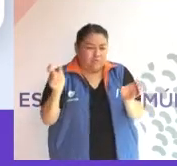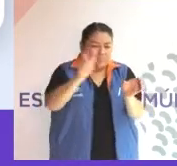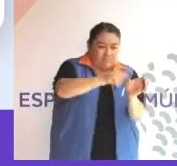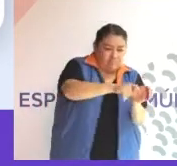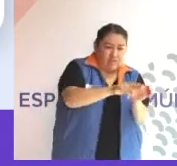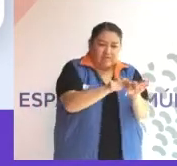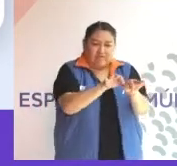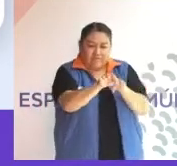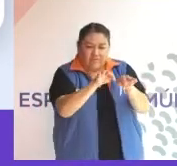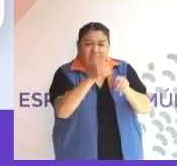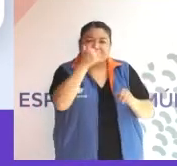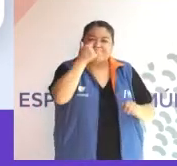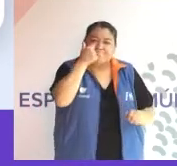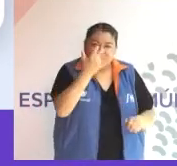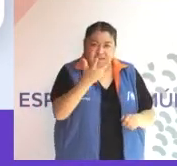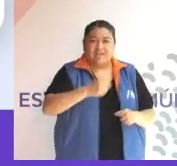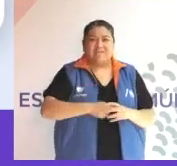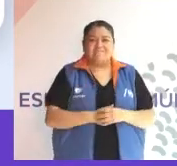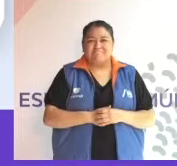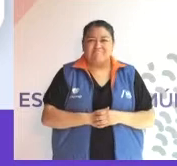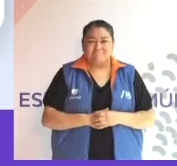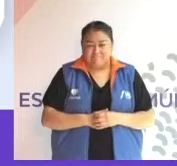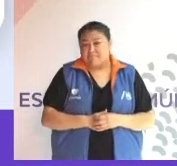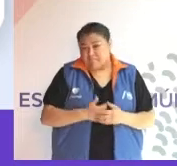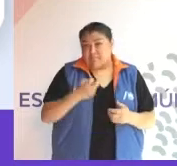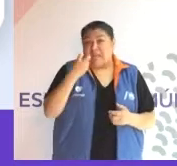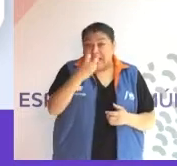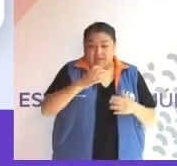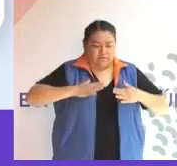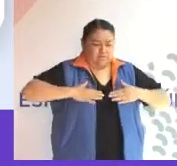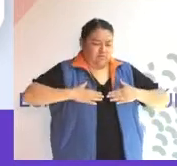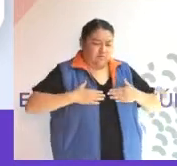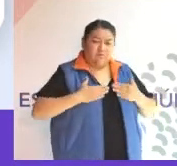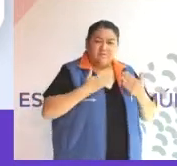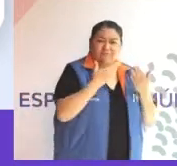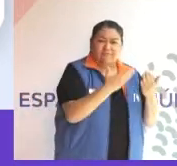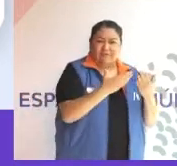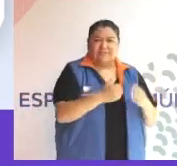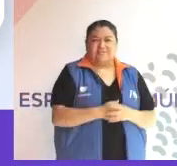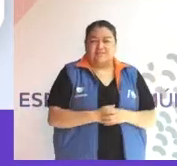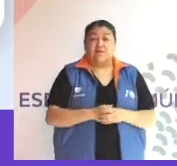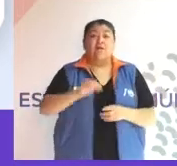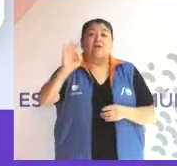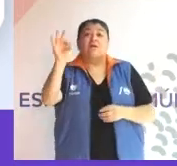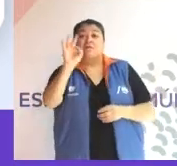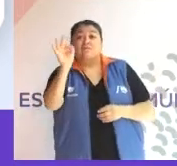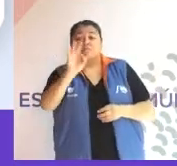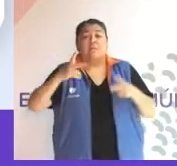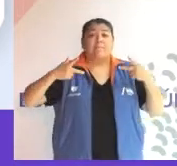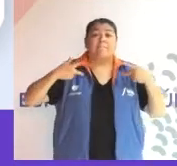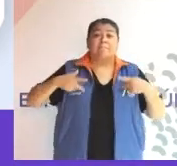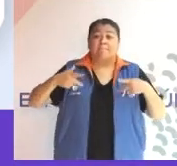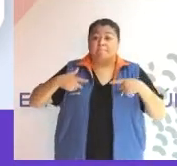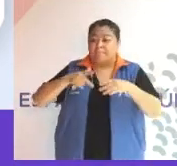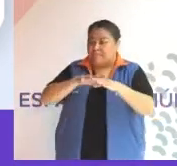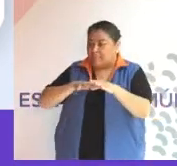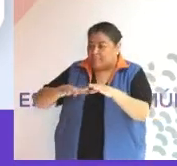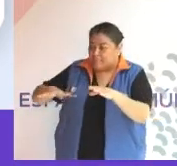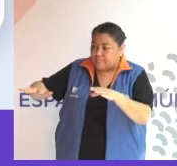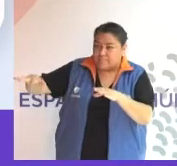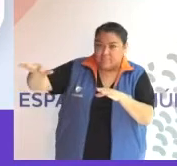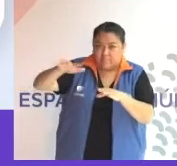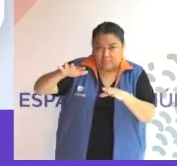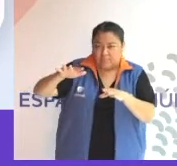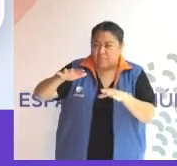y hacer una carrera profesional en una organización de la sociedad civil. Es mucho más probable que las mismas comunidades nos den la